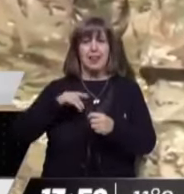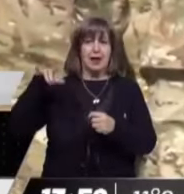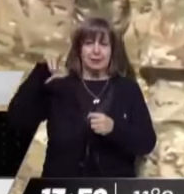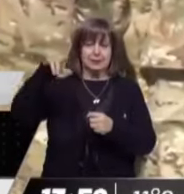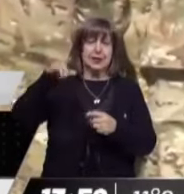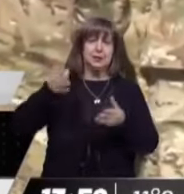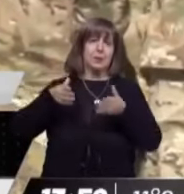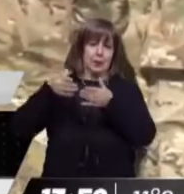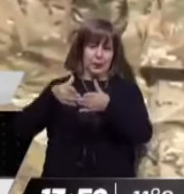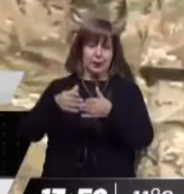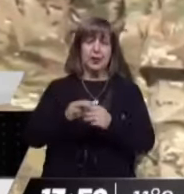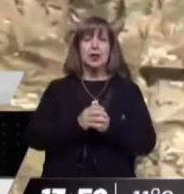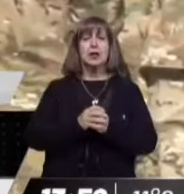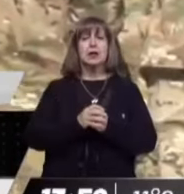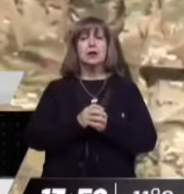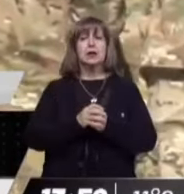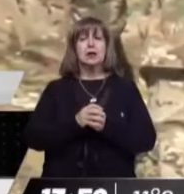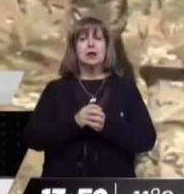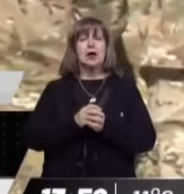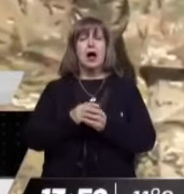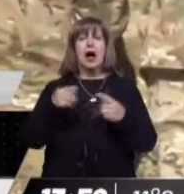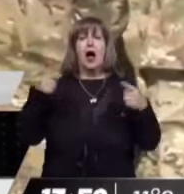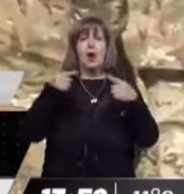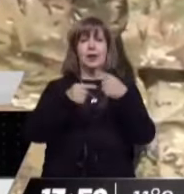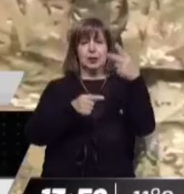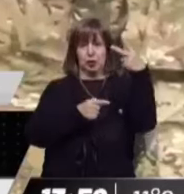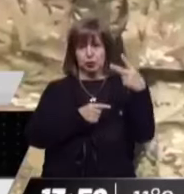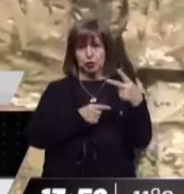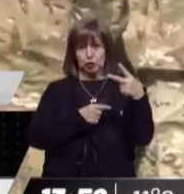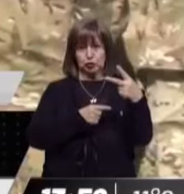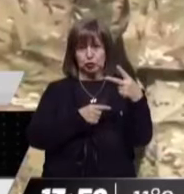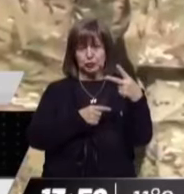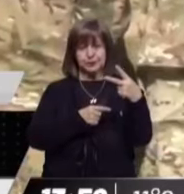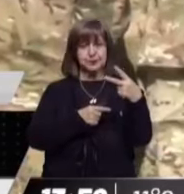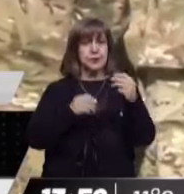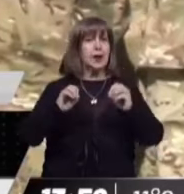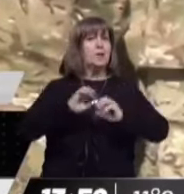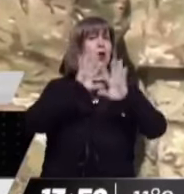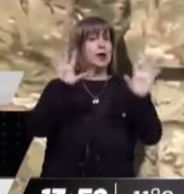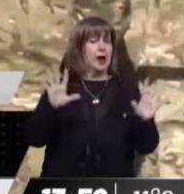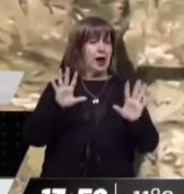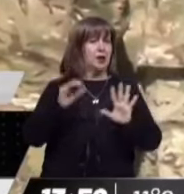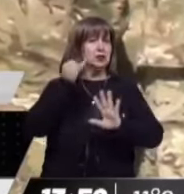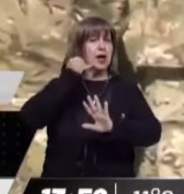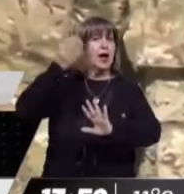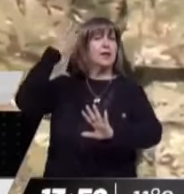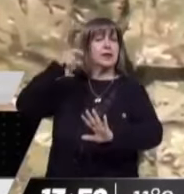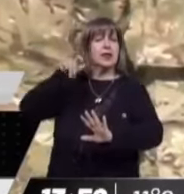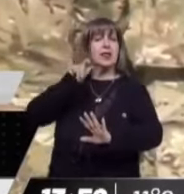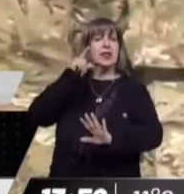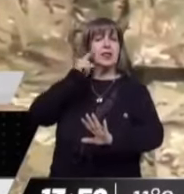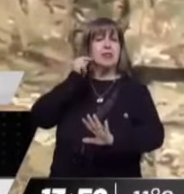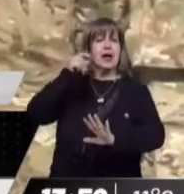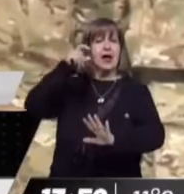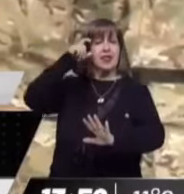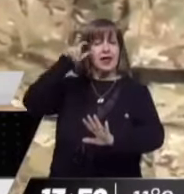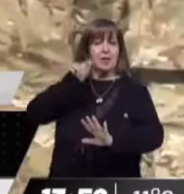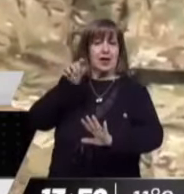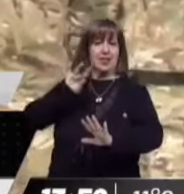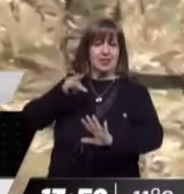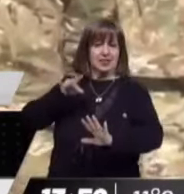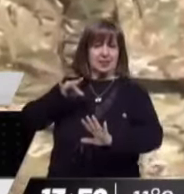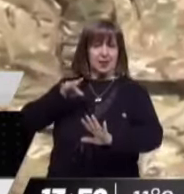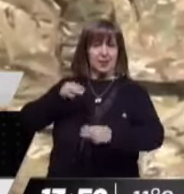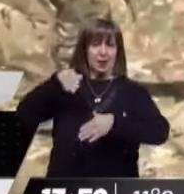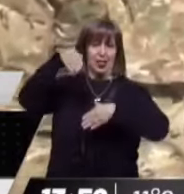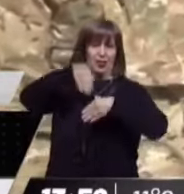con dos objetivos muy claros a partir del 10 de diciembre. El primer